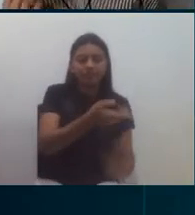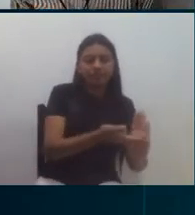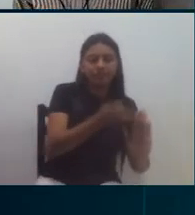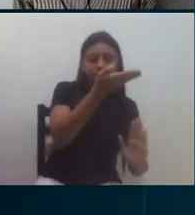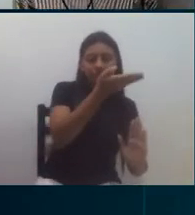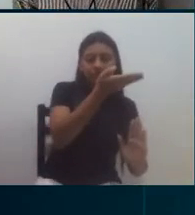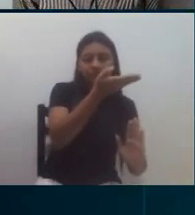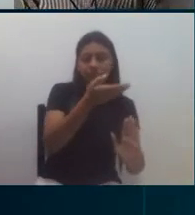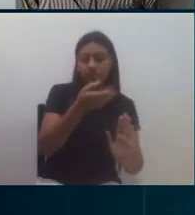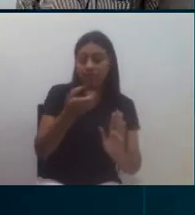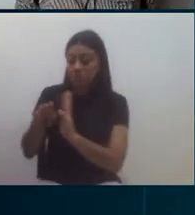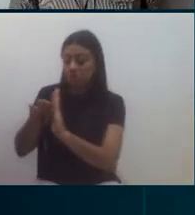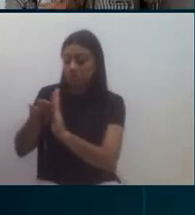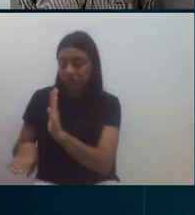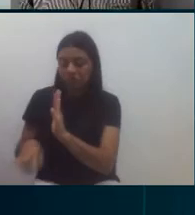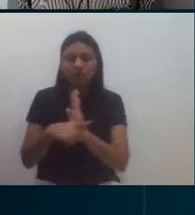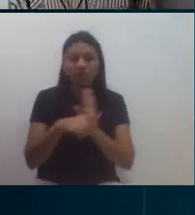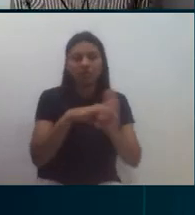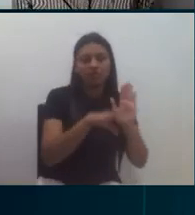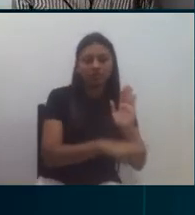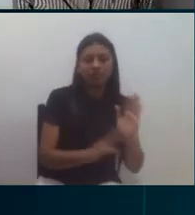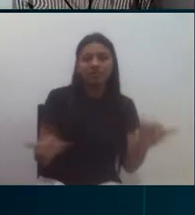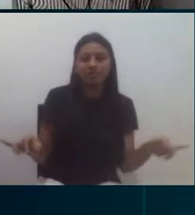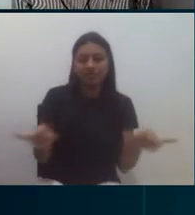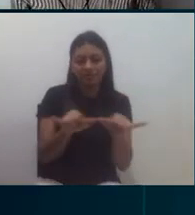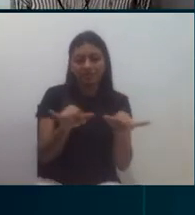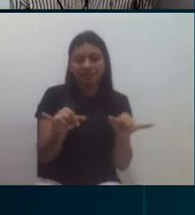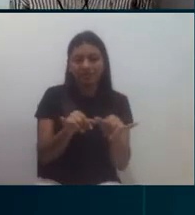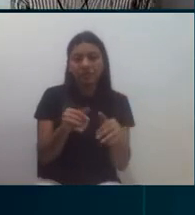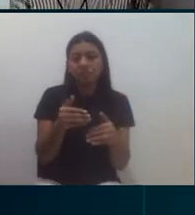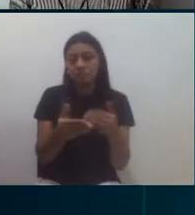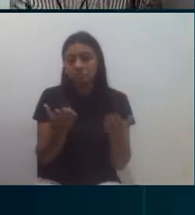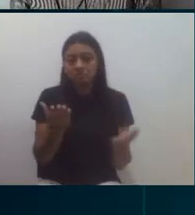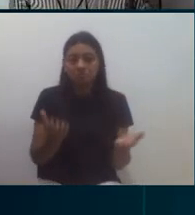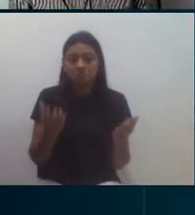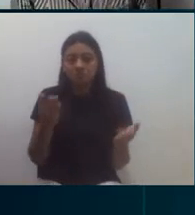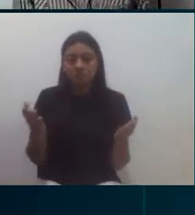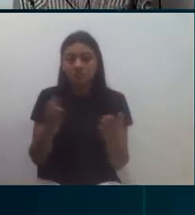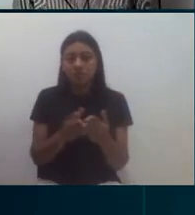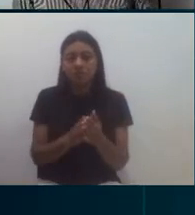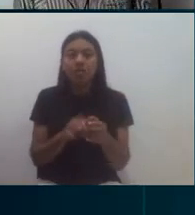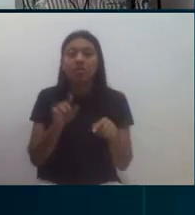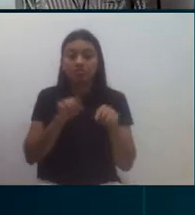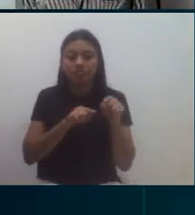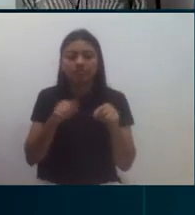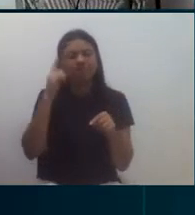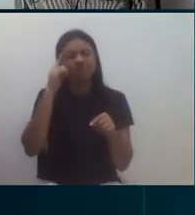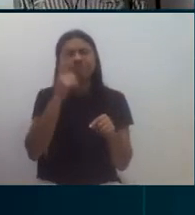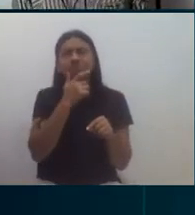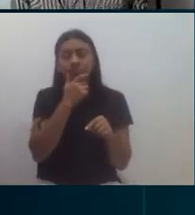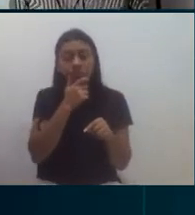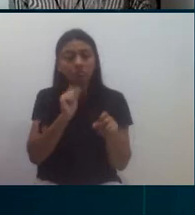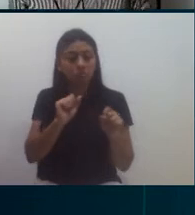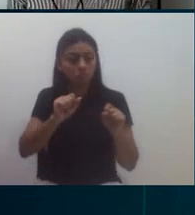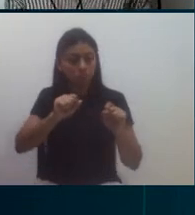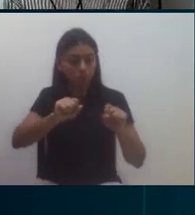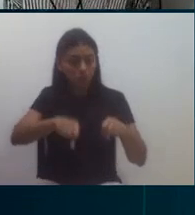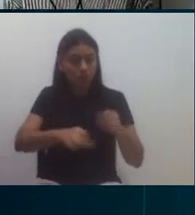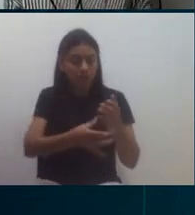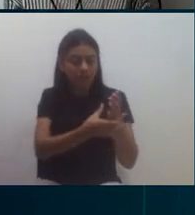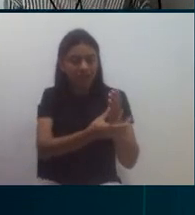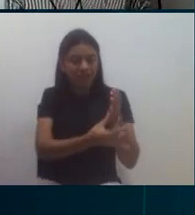como alternativas. Ya en Colombia hay implementados proyectos para hacer biodiesel a partir de aceite de cocina usado,